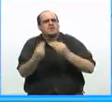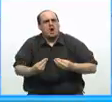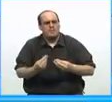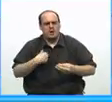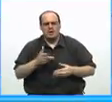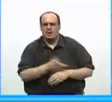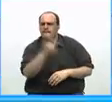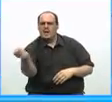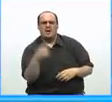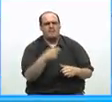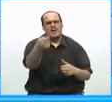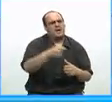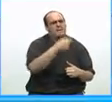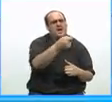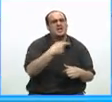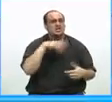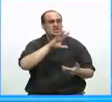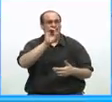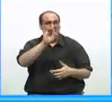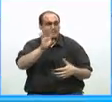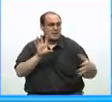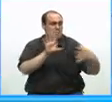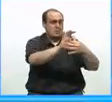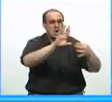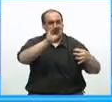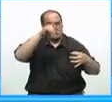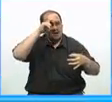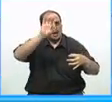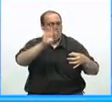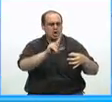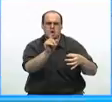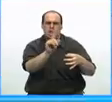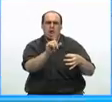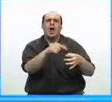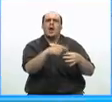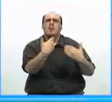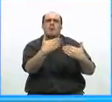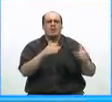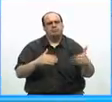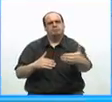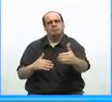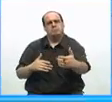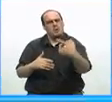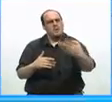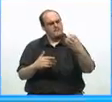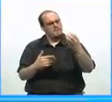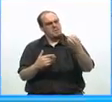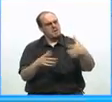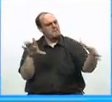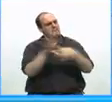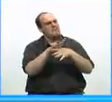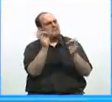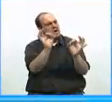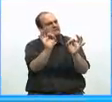tanto de un jugador entendemos que Óscar no nos puede dar ese ese Plus o esa creatividad que que que que